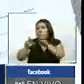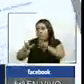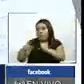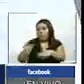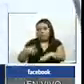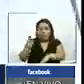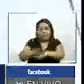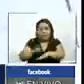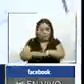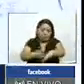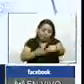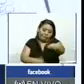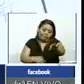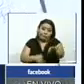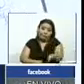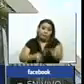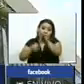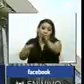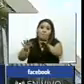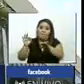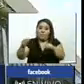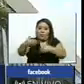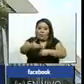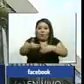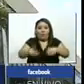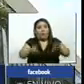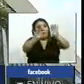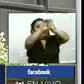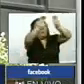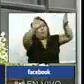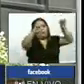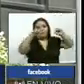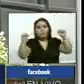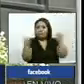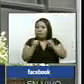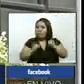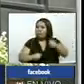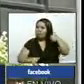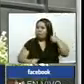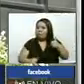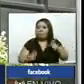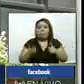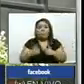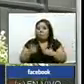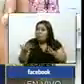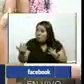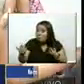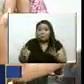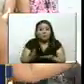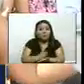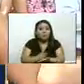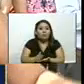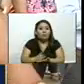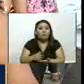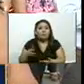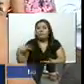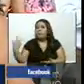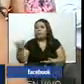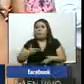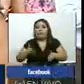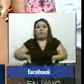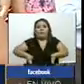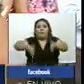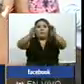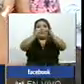giraron oficios para que se les pueda colocar aires acondicionados en buen estado, pero no han sido escuchados. Pero somos todos los